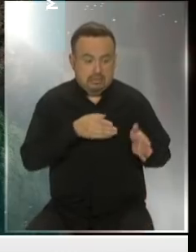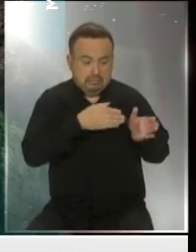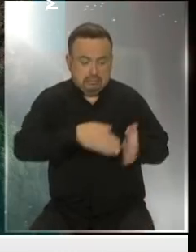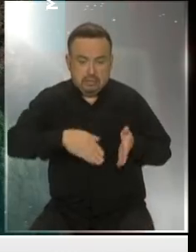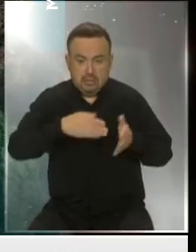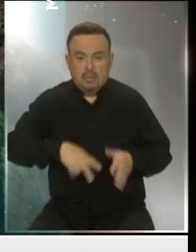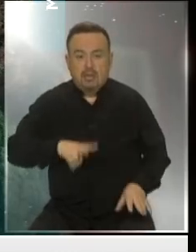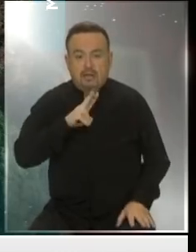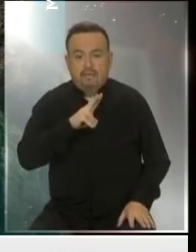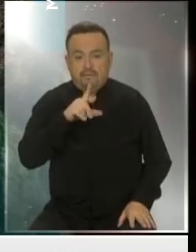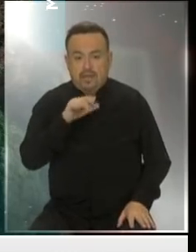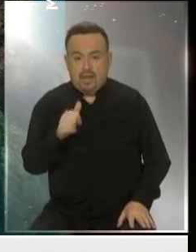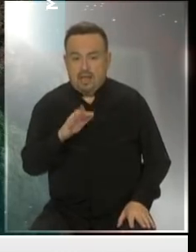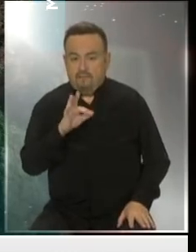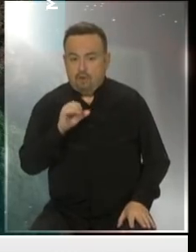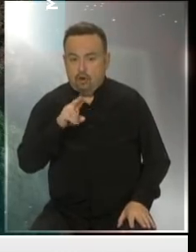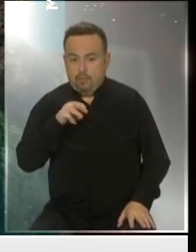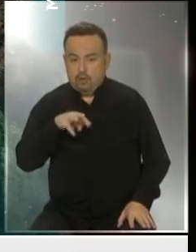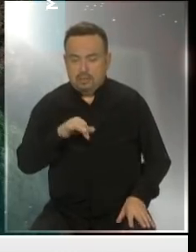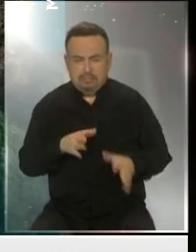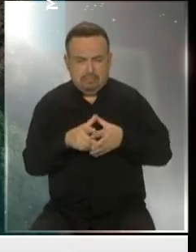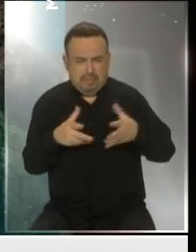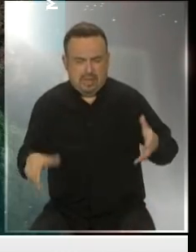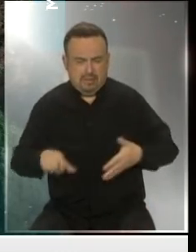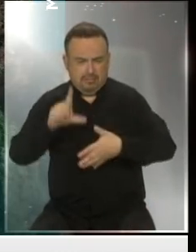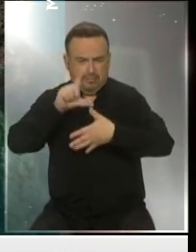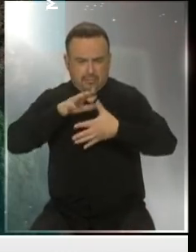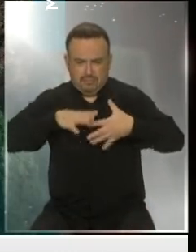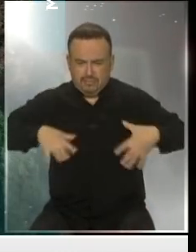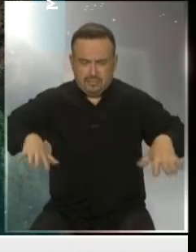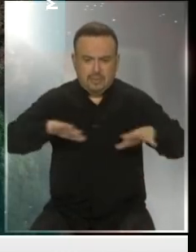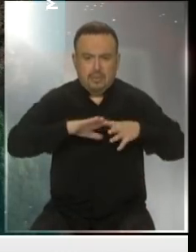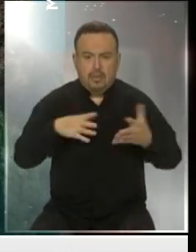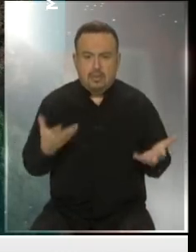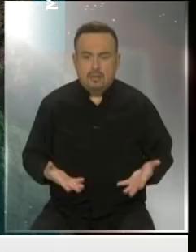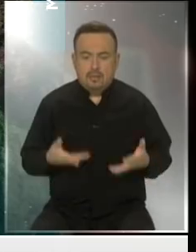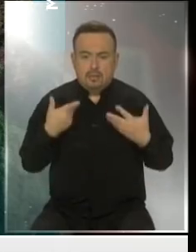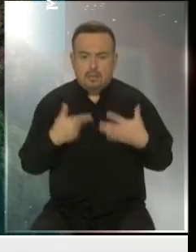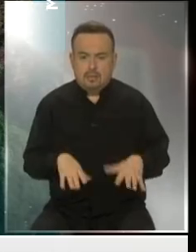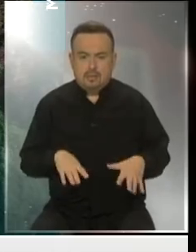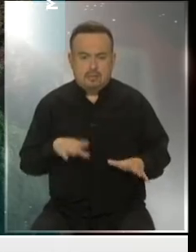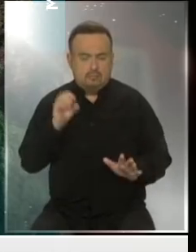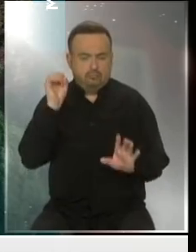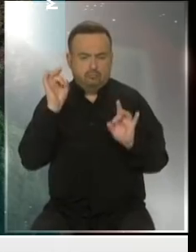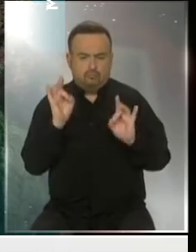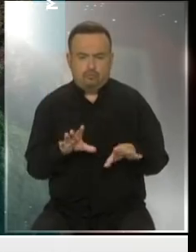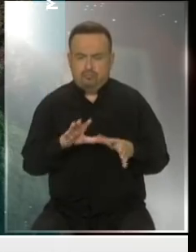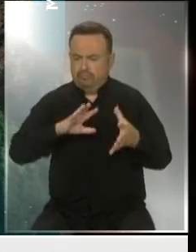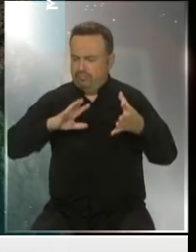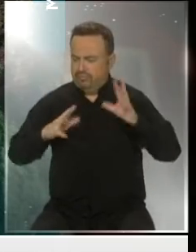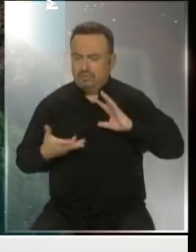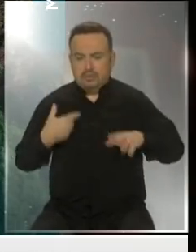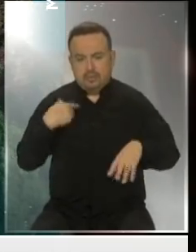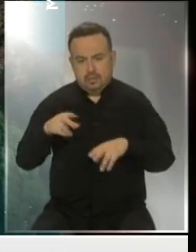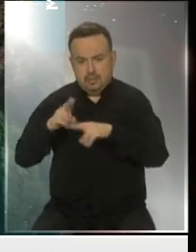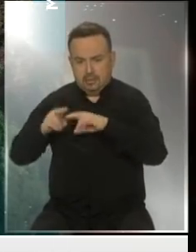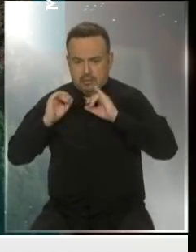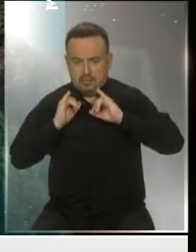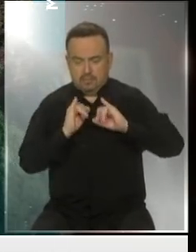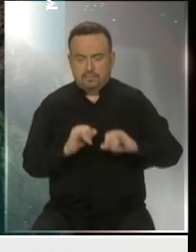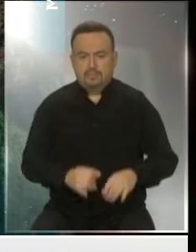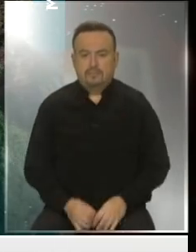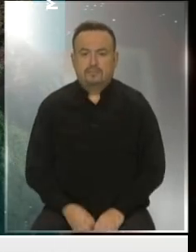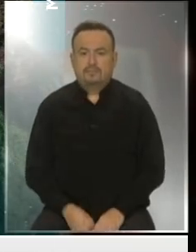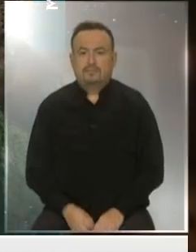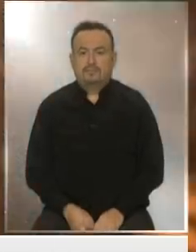Vila Formosa, el más grande de Brasil y de América Latina, se ha convertido en un símbolo de la tragedia. Florencia Vial con el